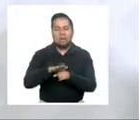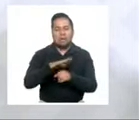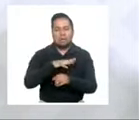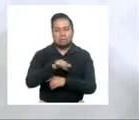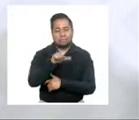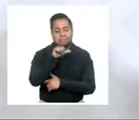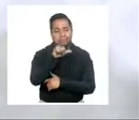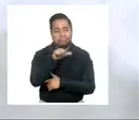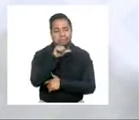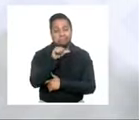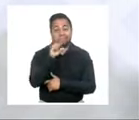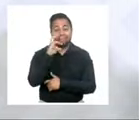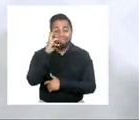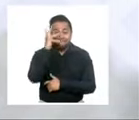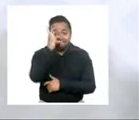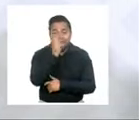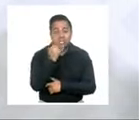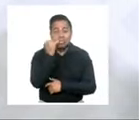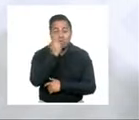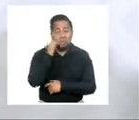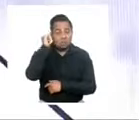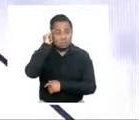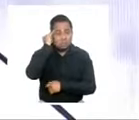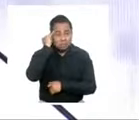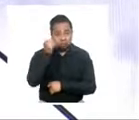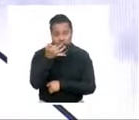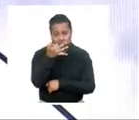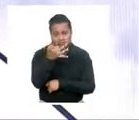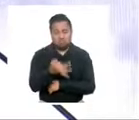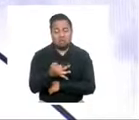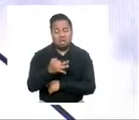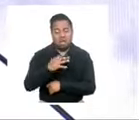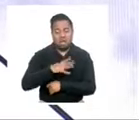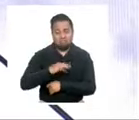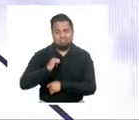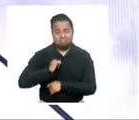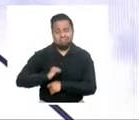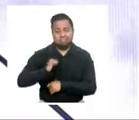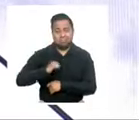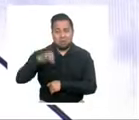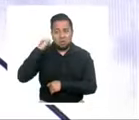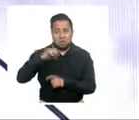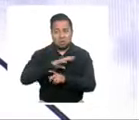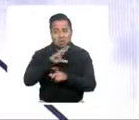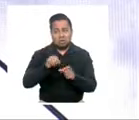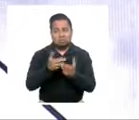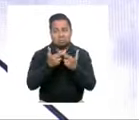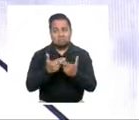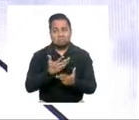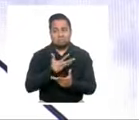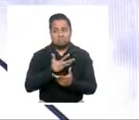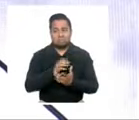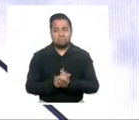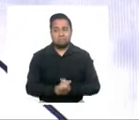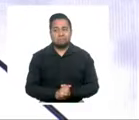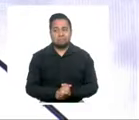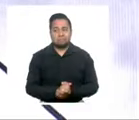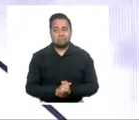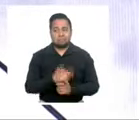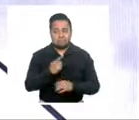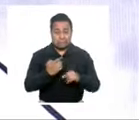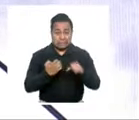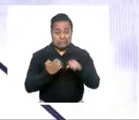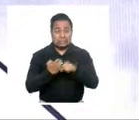16 hermosas lenguas originarias. Oaxaca lo tiene todo. Es el